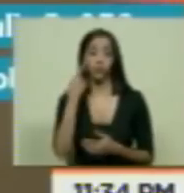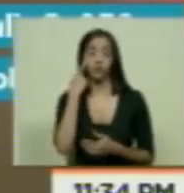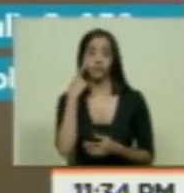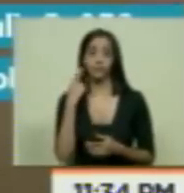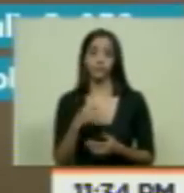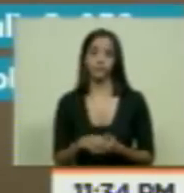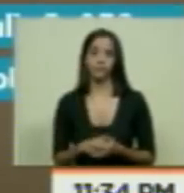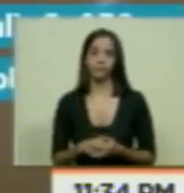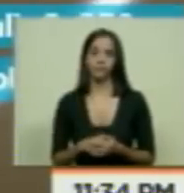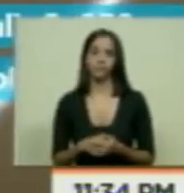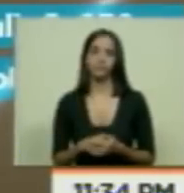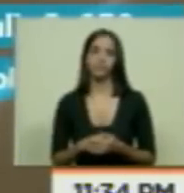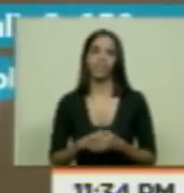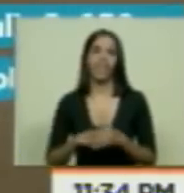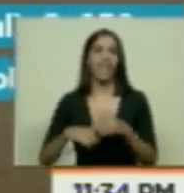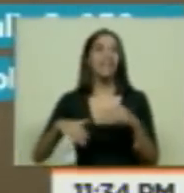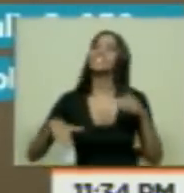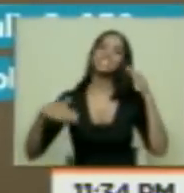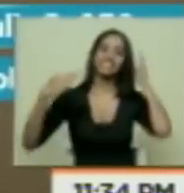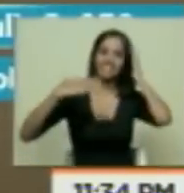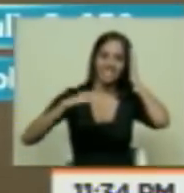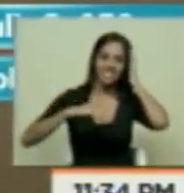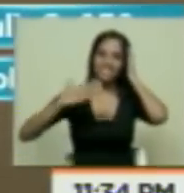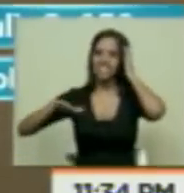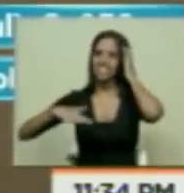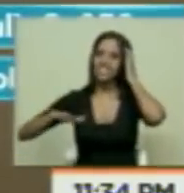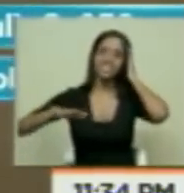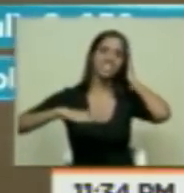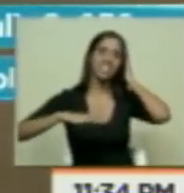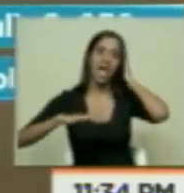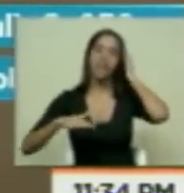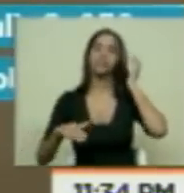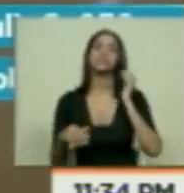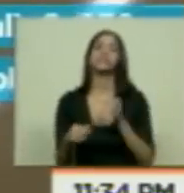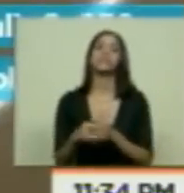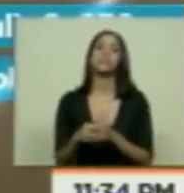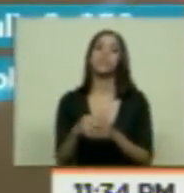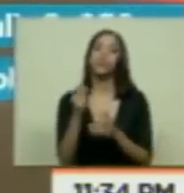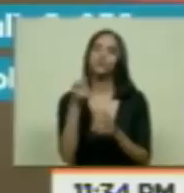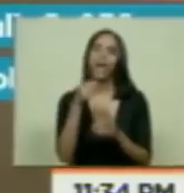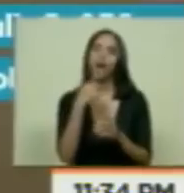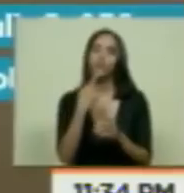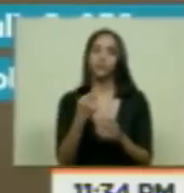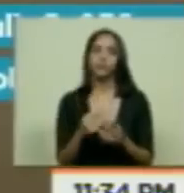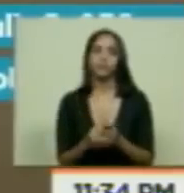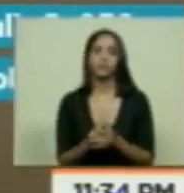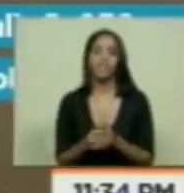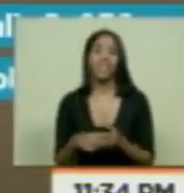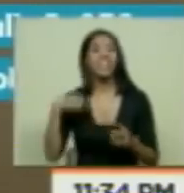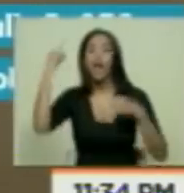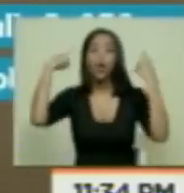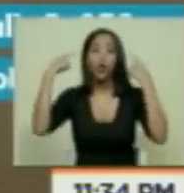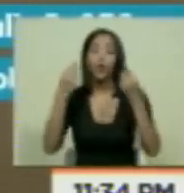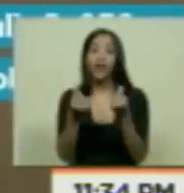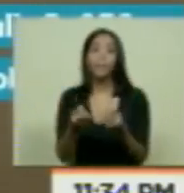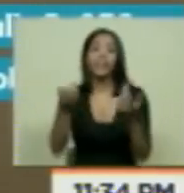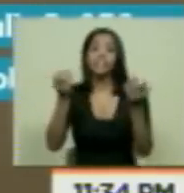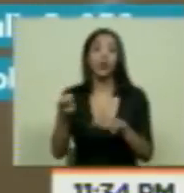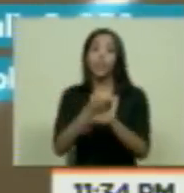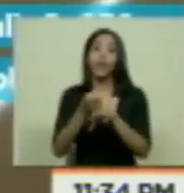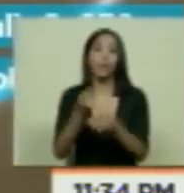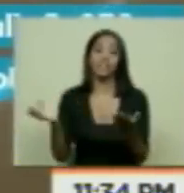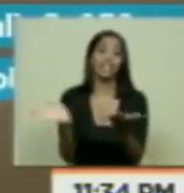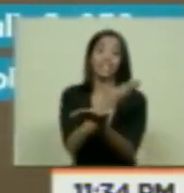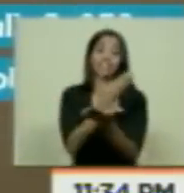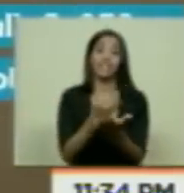DJ Gustavo Díaz. Hey, Gustavo, a falta de medidas contundentes y como va el tema de la locura con los precios, el gobierno va a tener que quitarle un cero al cono